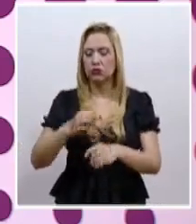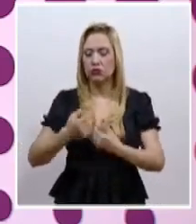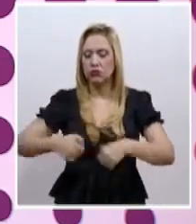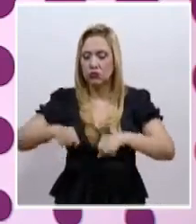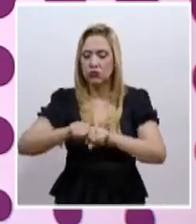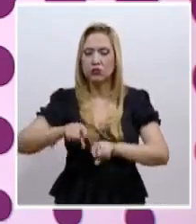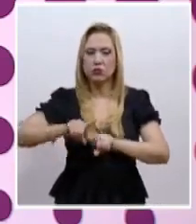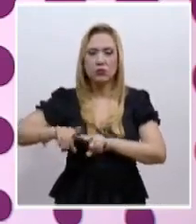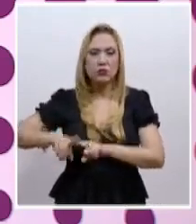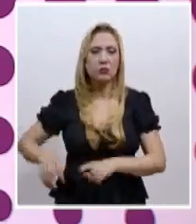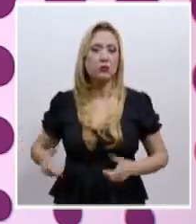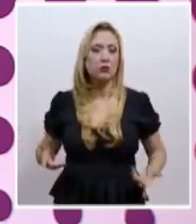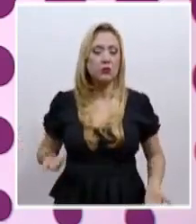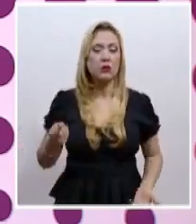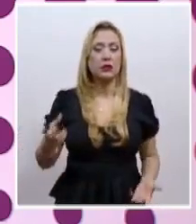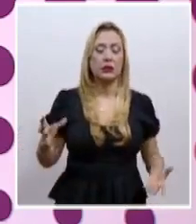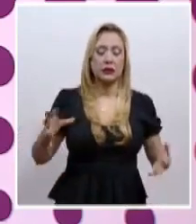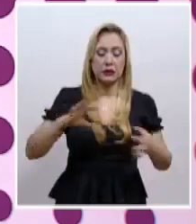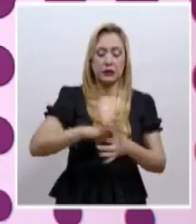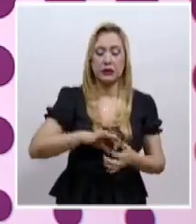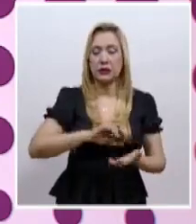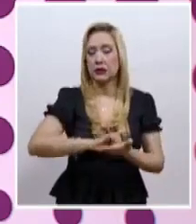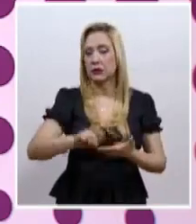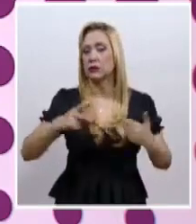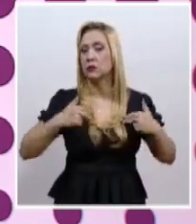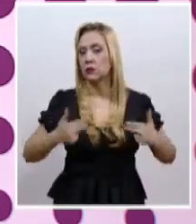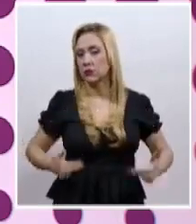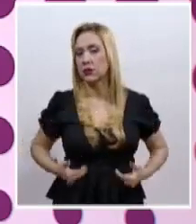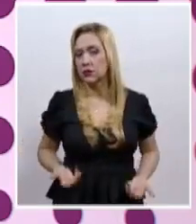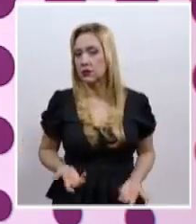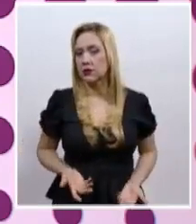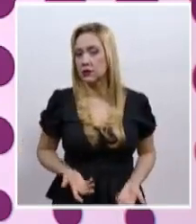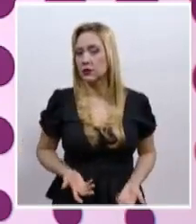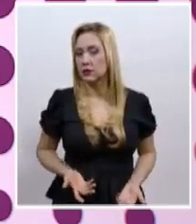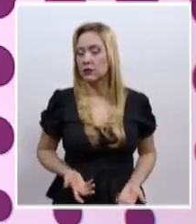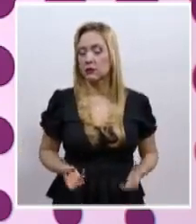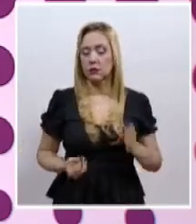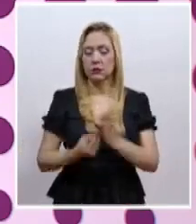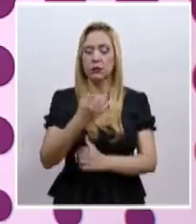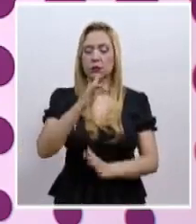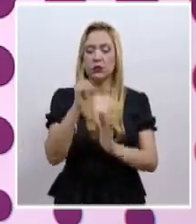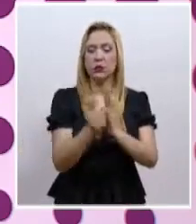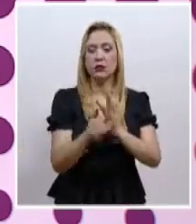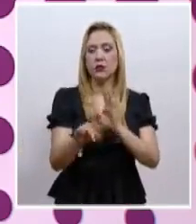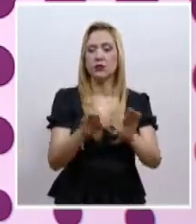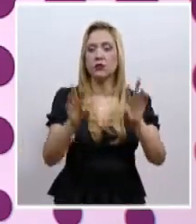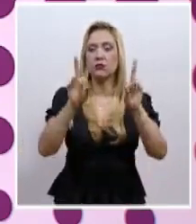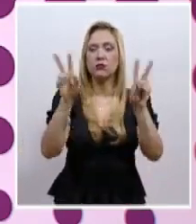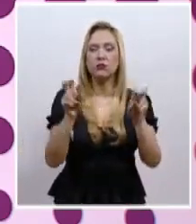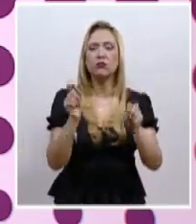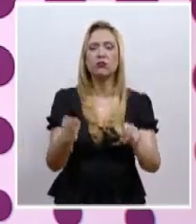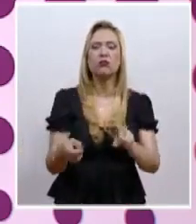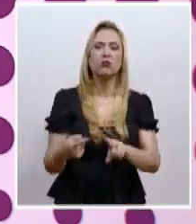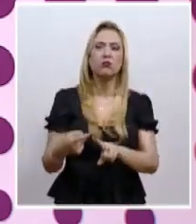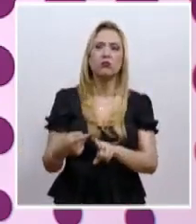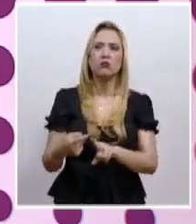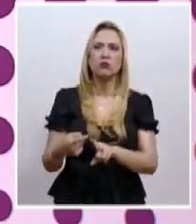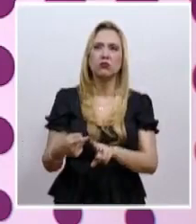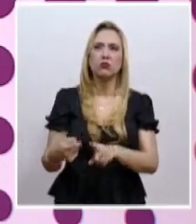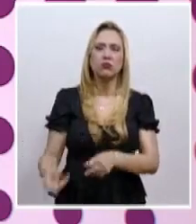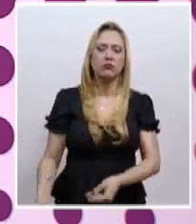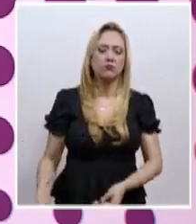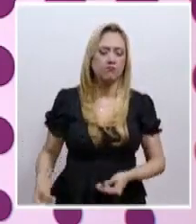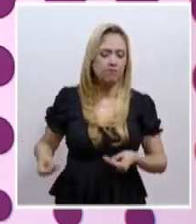ahí se relaciona esto con los derechos humanos. Además, el nuevo sistema de justicia laboral regresa el